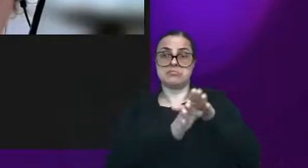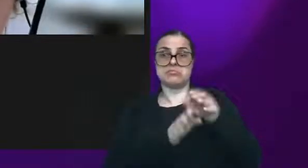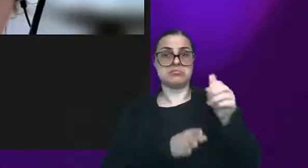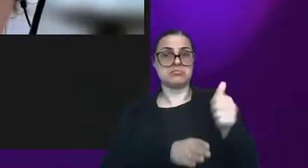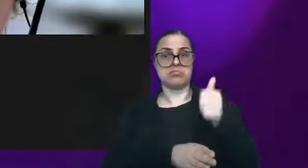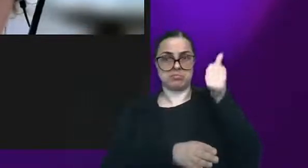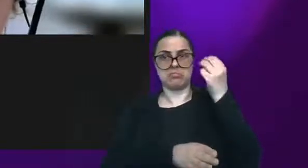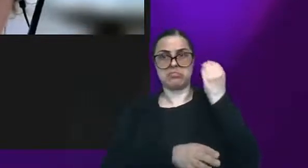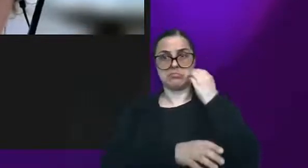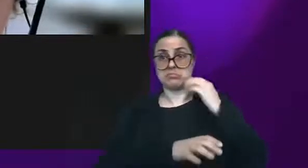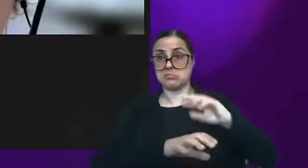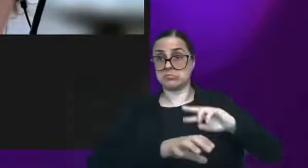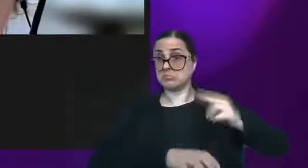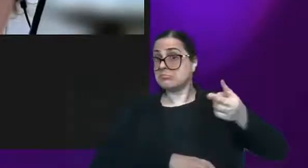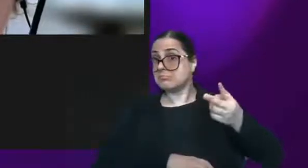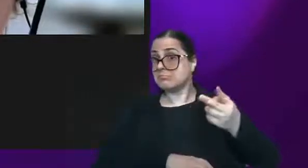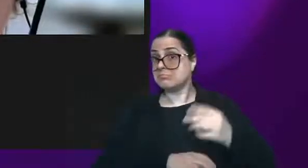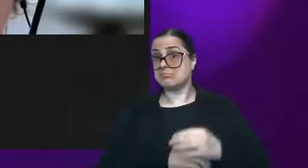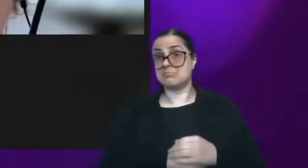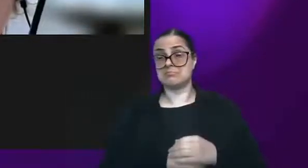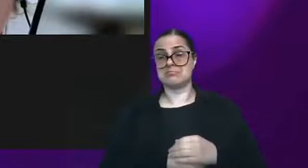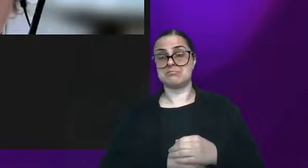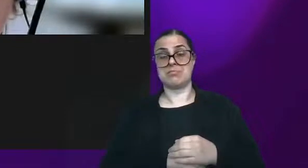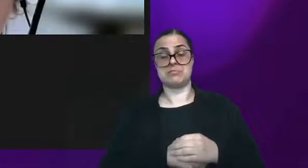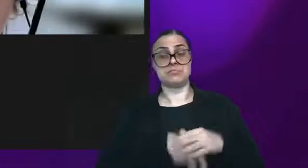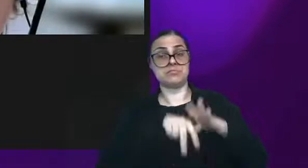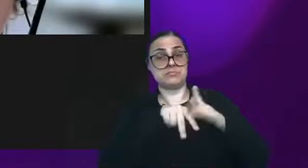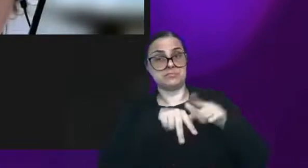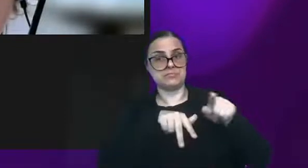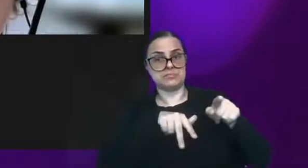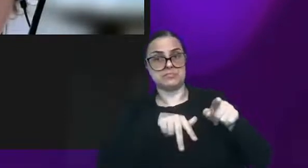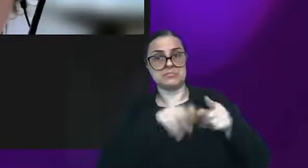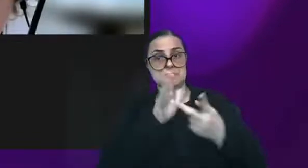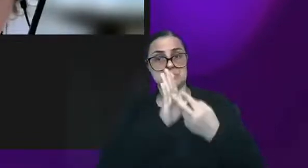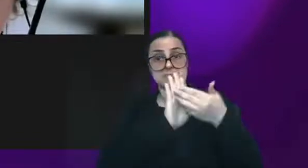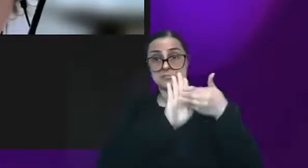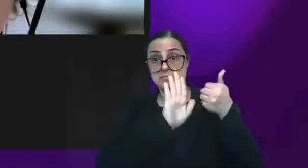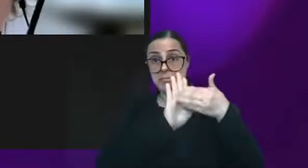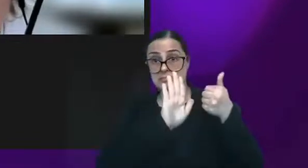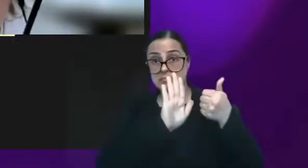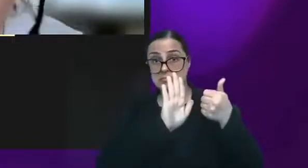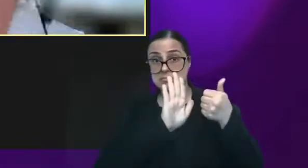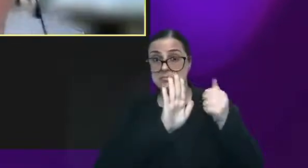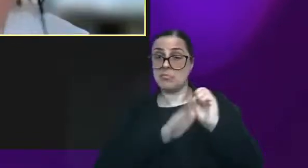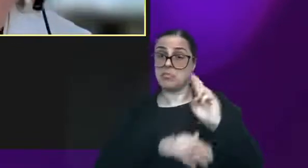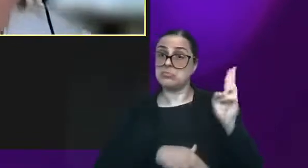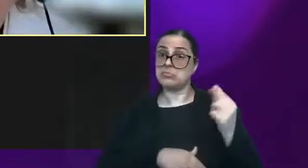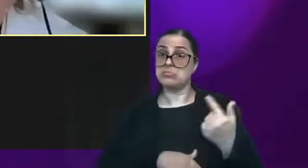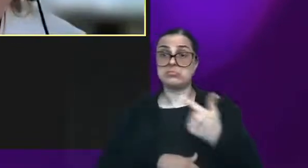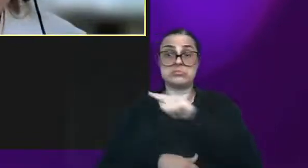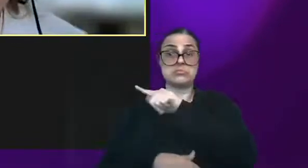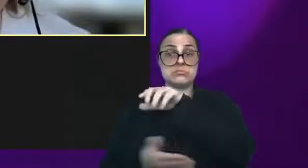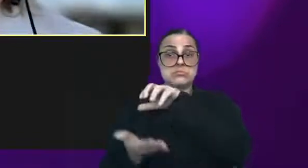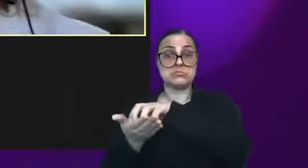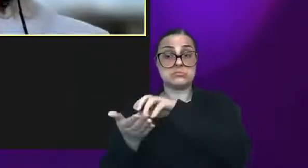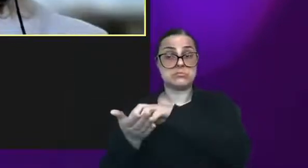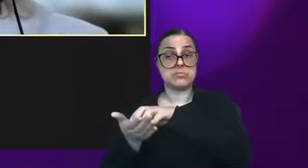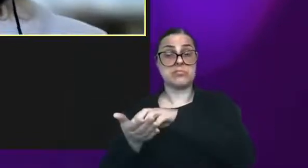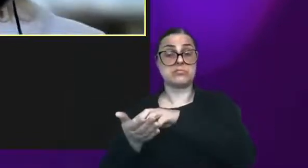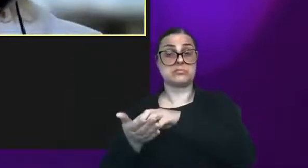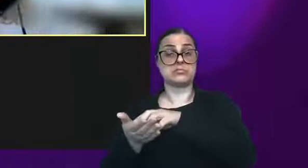em pacientes resecáveis, outros centros transplantadores? No, Otros centros, a no. nosotros no